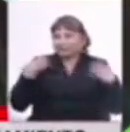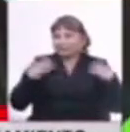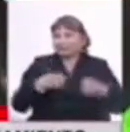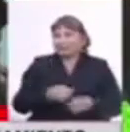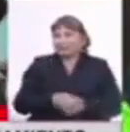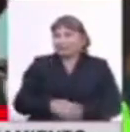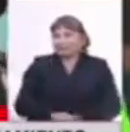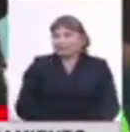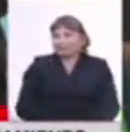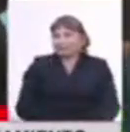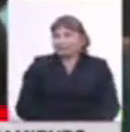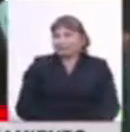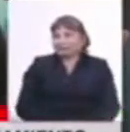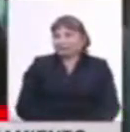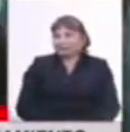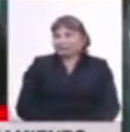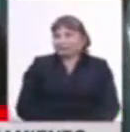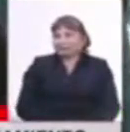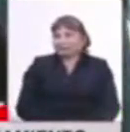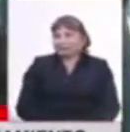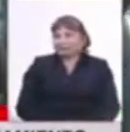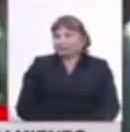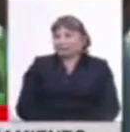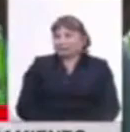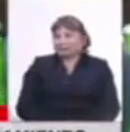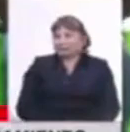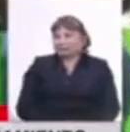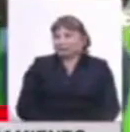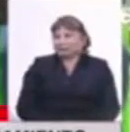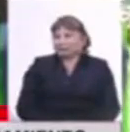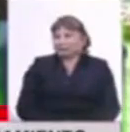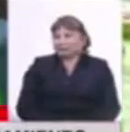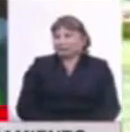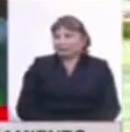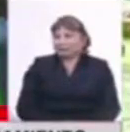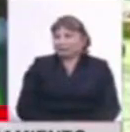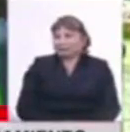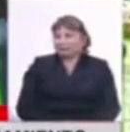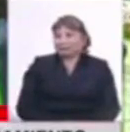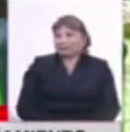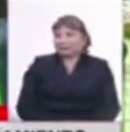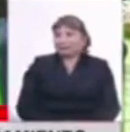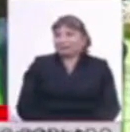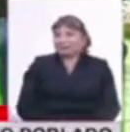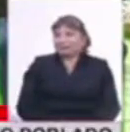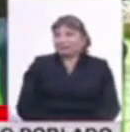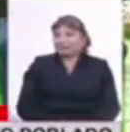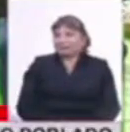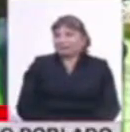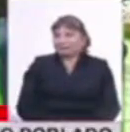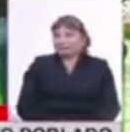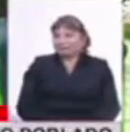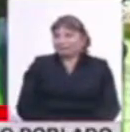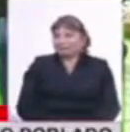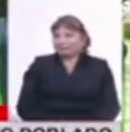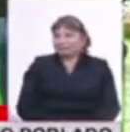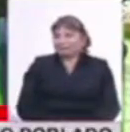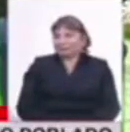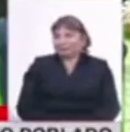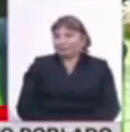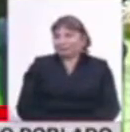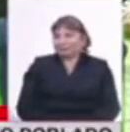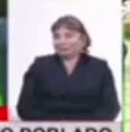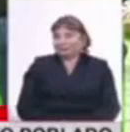primera vez se iban ellos de turismo, ofreciéndole a Legles Pampa una ley que declare de